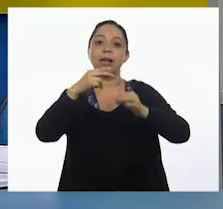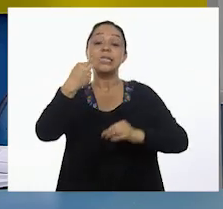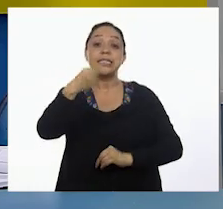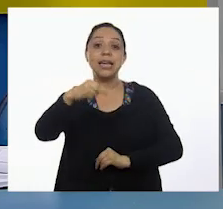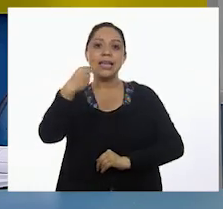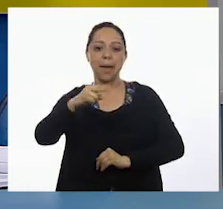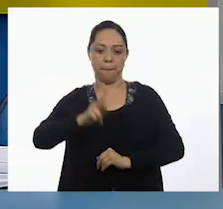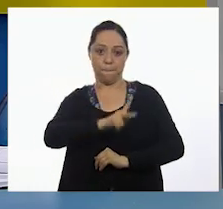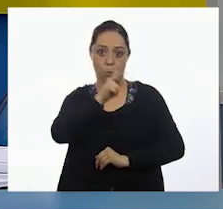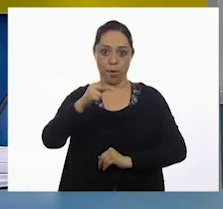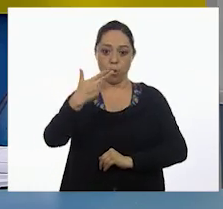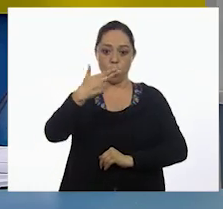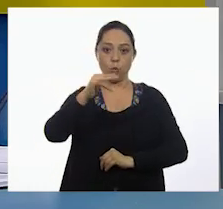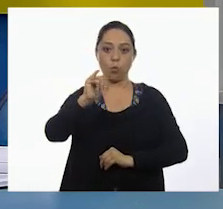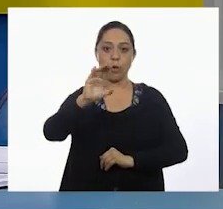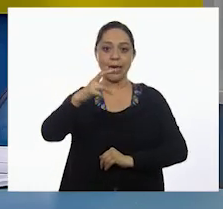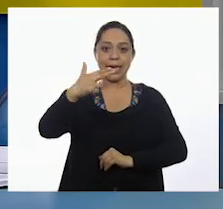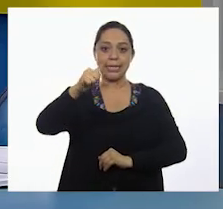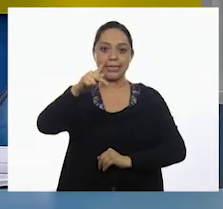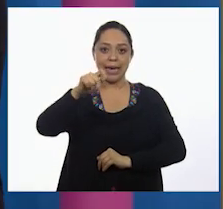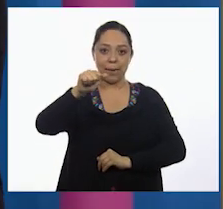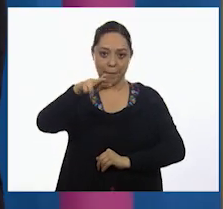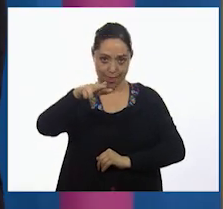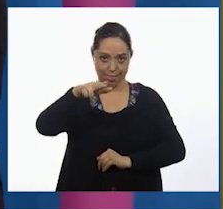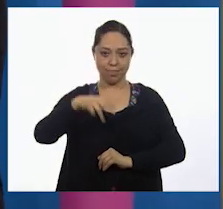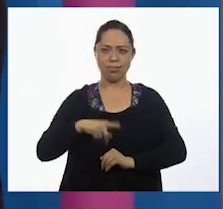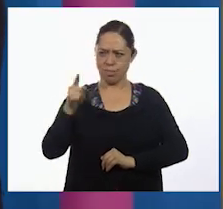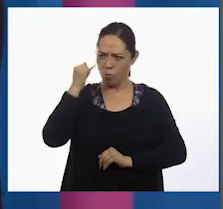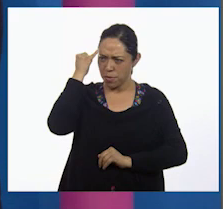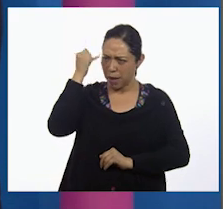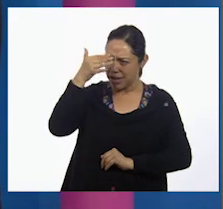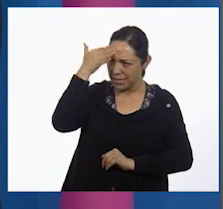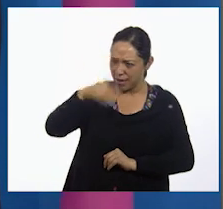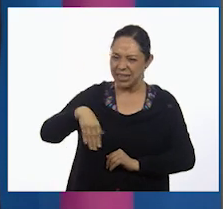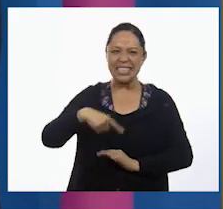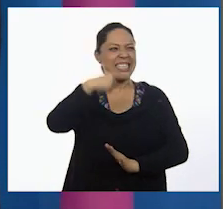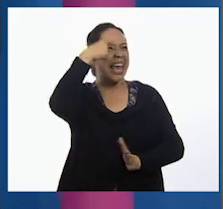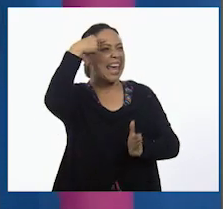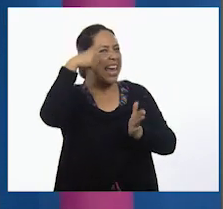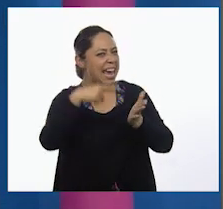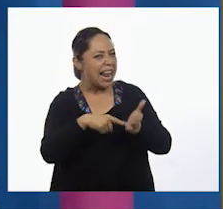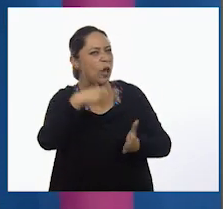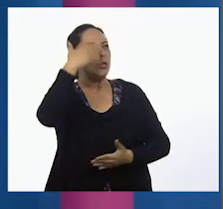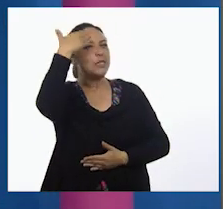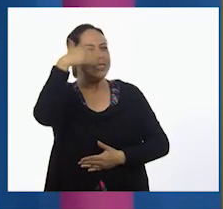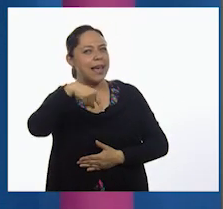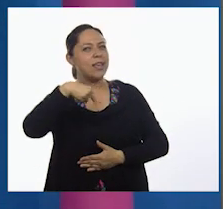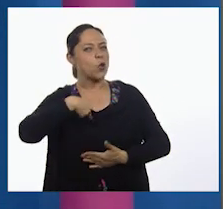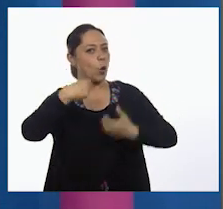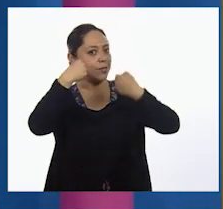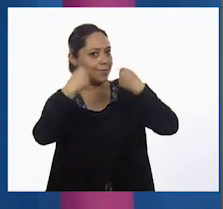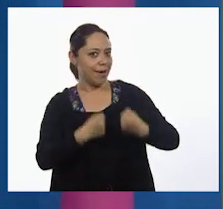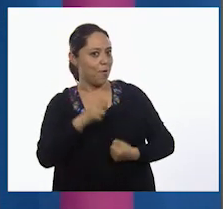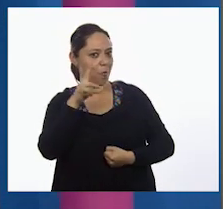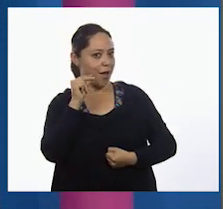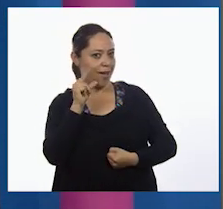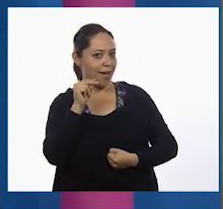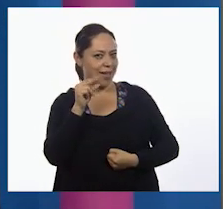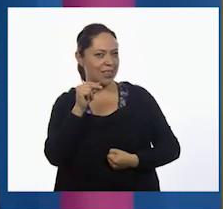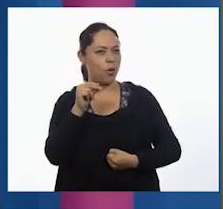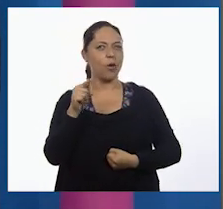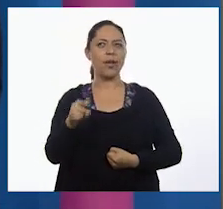¿Tú te imaginas dónde está Huichapan, María? Creo saberlo, pero no estoy segura.